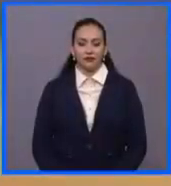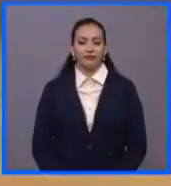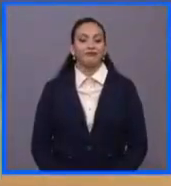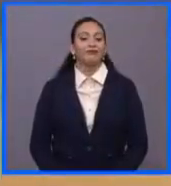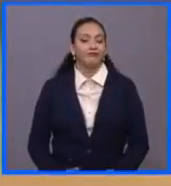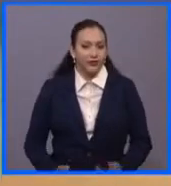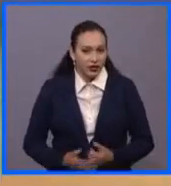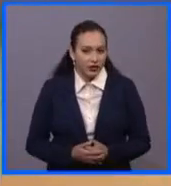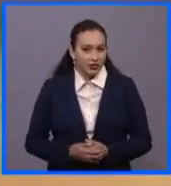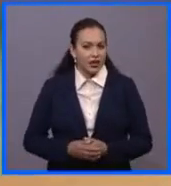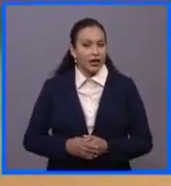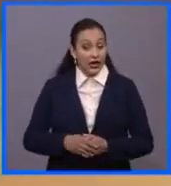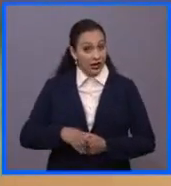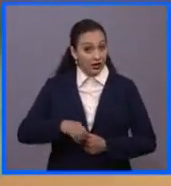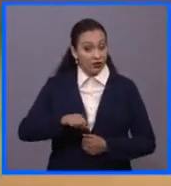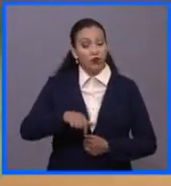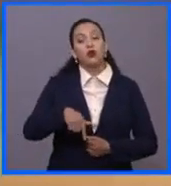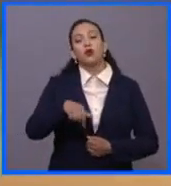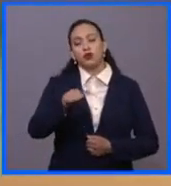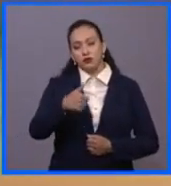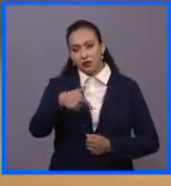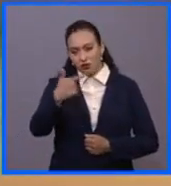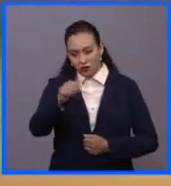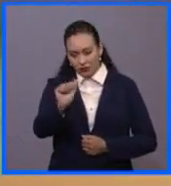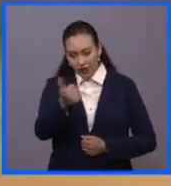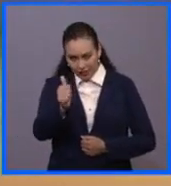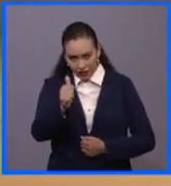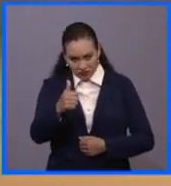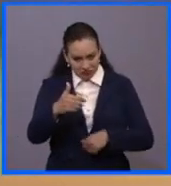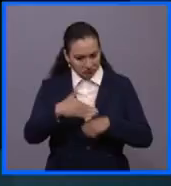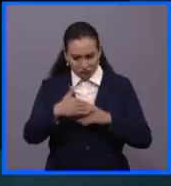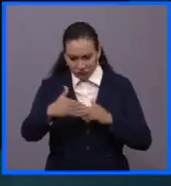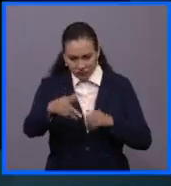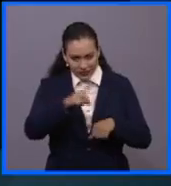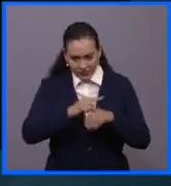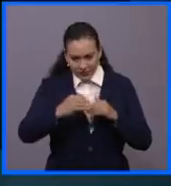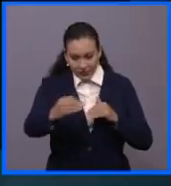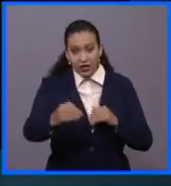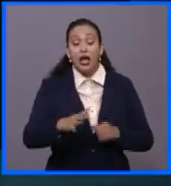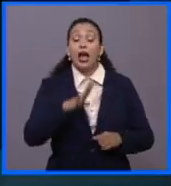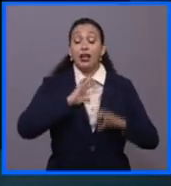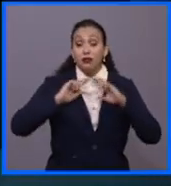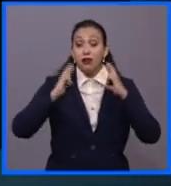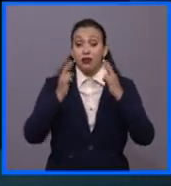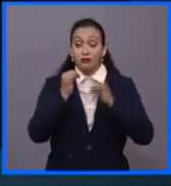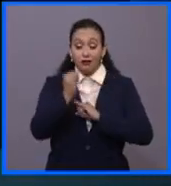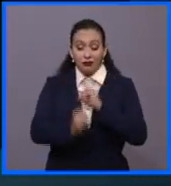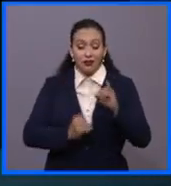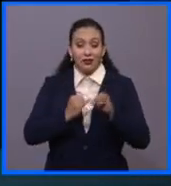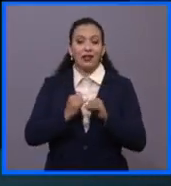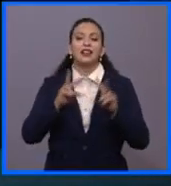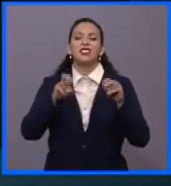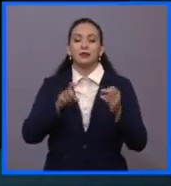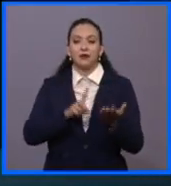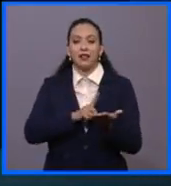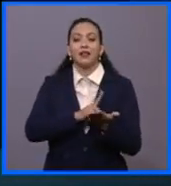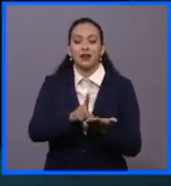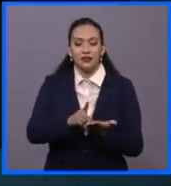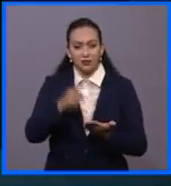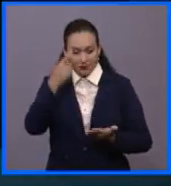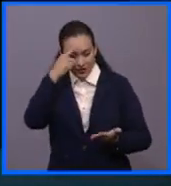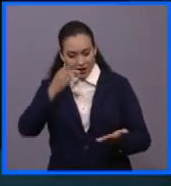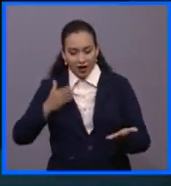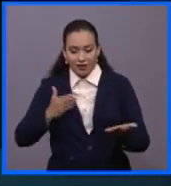Los próximos 11 y 12 de agosto se va a llevar a cabo en el encuentro, precisamente el encuentro internacional sobre el derecho a la seguridad